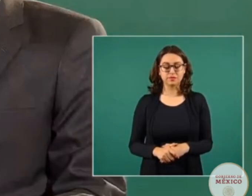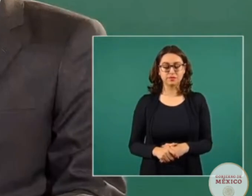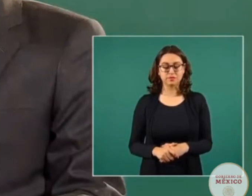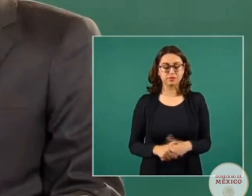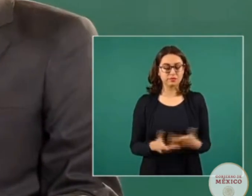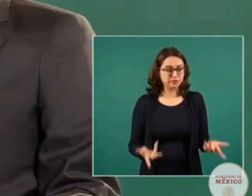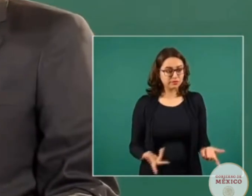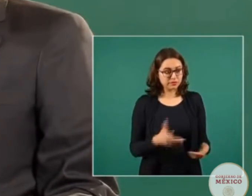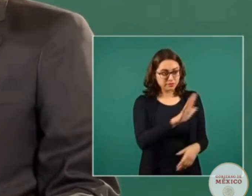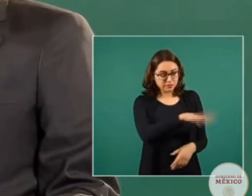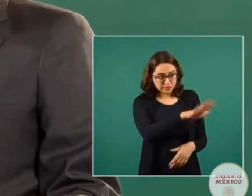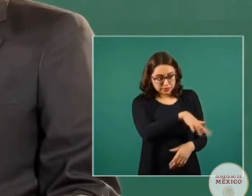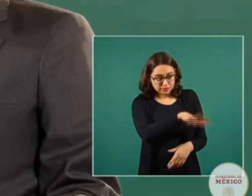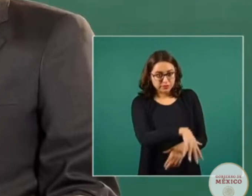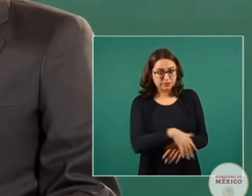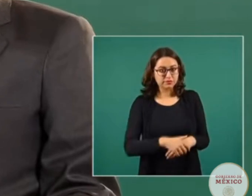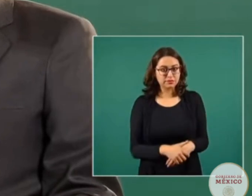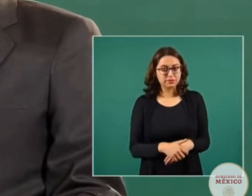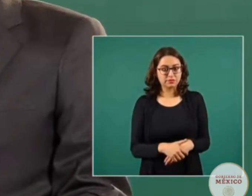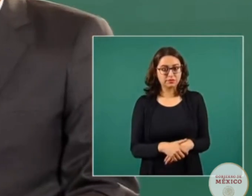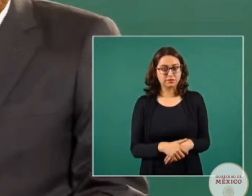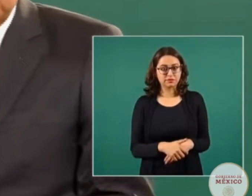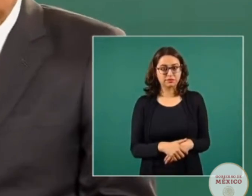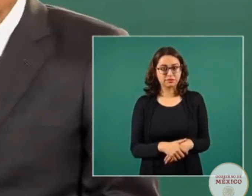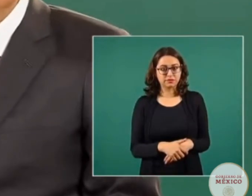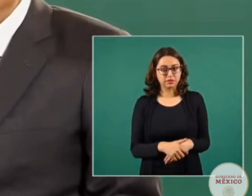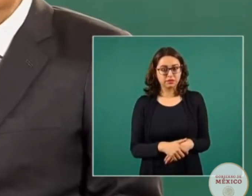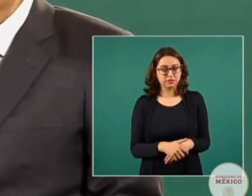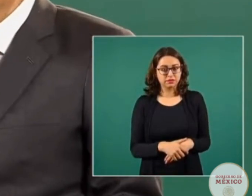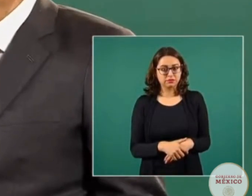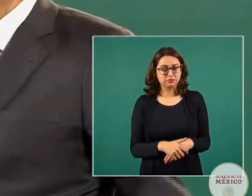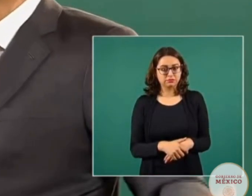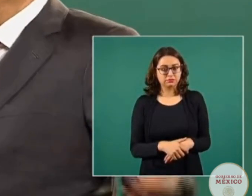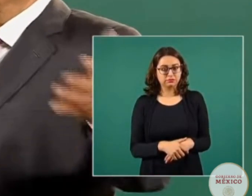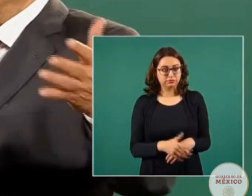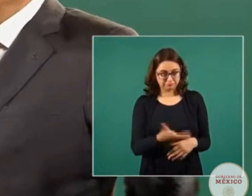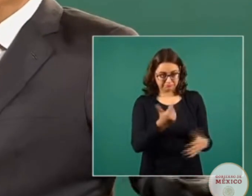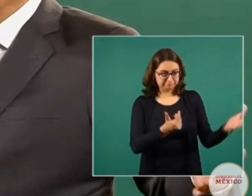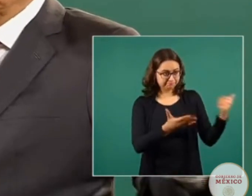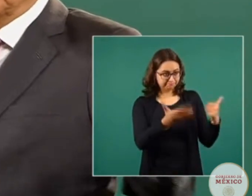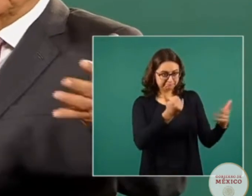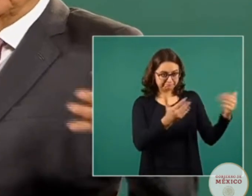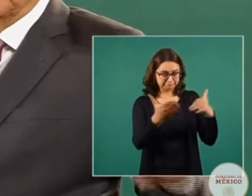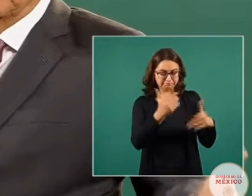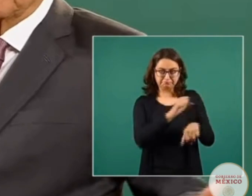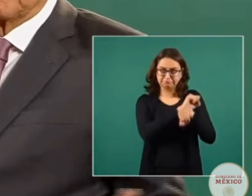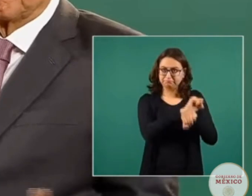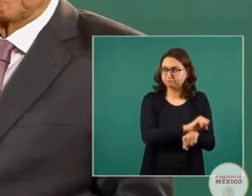Y le decían los revolucionarios a los peones, los reunían en las